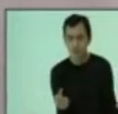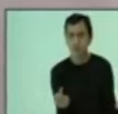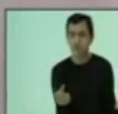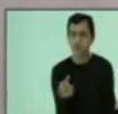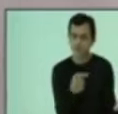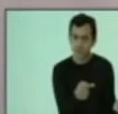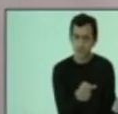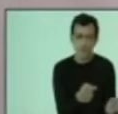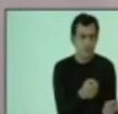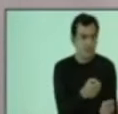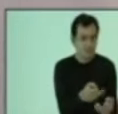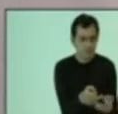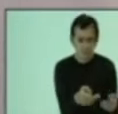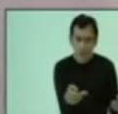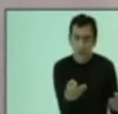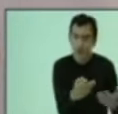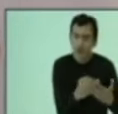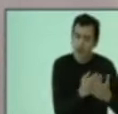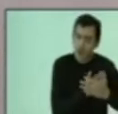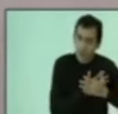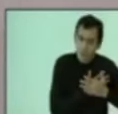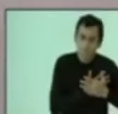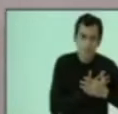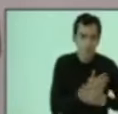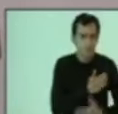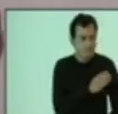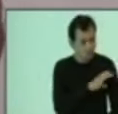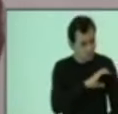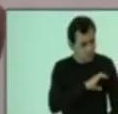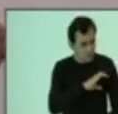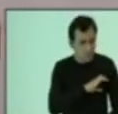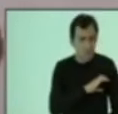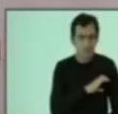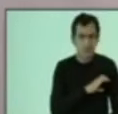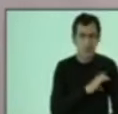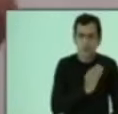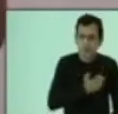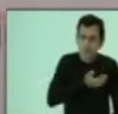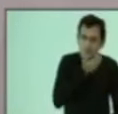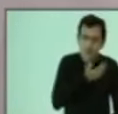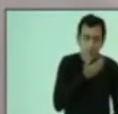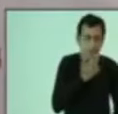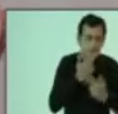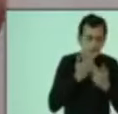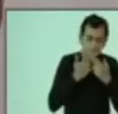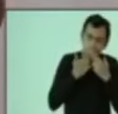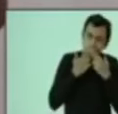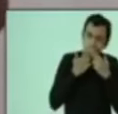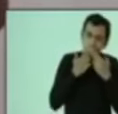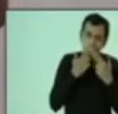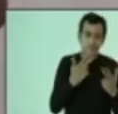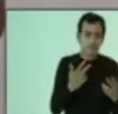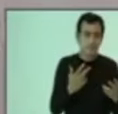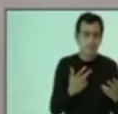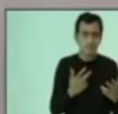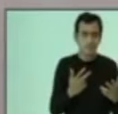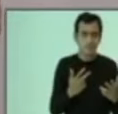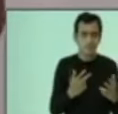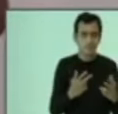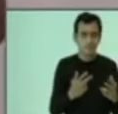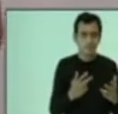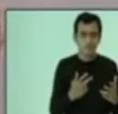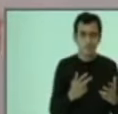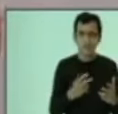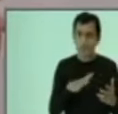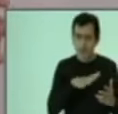tierra, a que la amen, a que amen sus costumbres, sus tradiciones, pero sobre todo hay que darles los medios, hay que